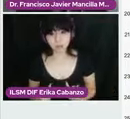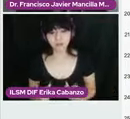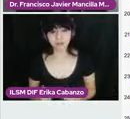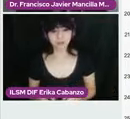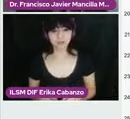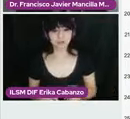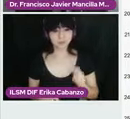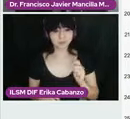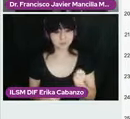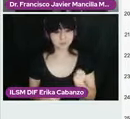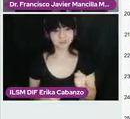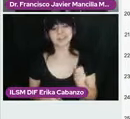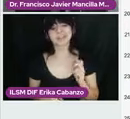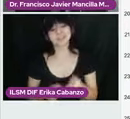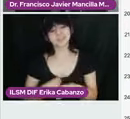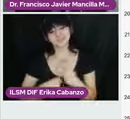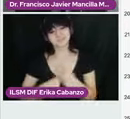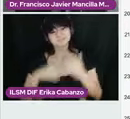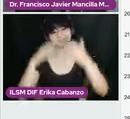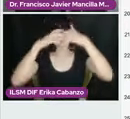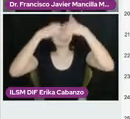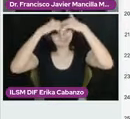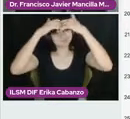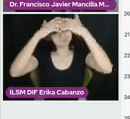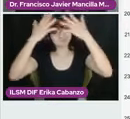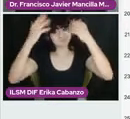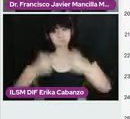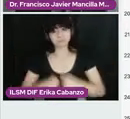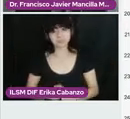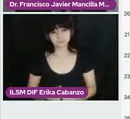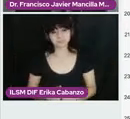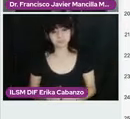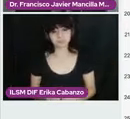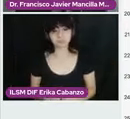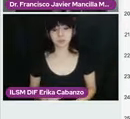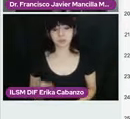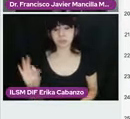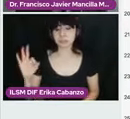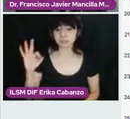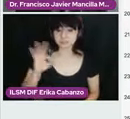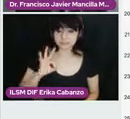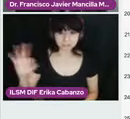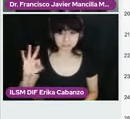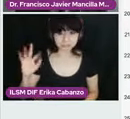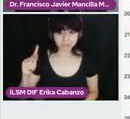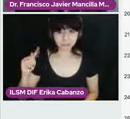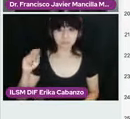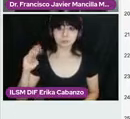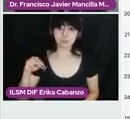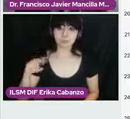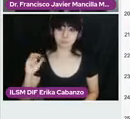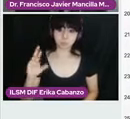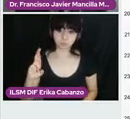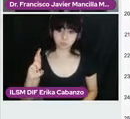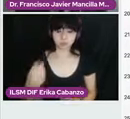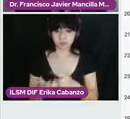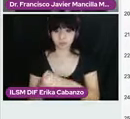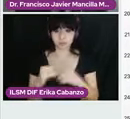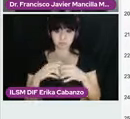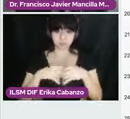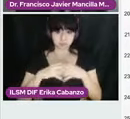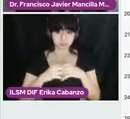con un problema neurológico, que tenga algún tumor en la zona del cerebro donde